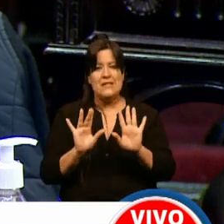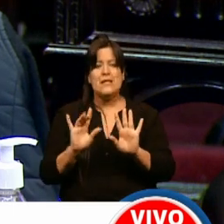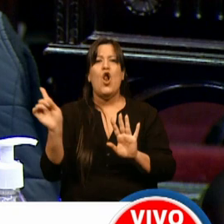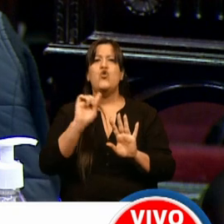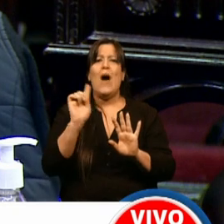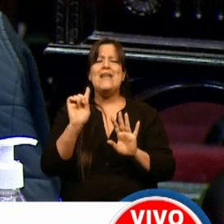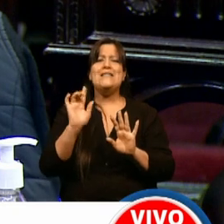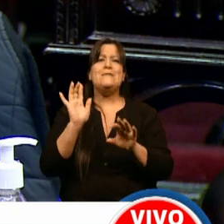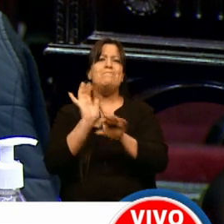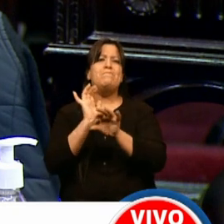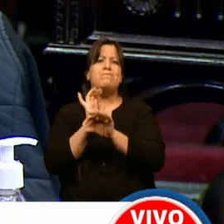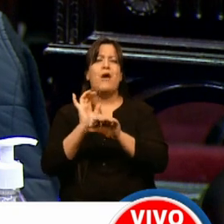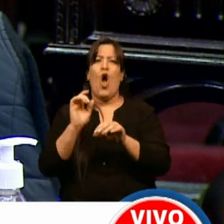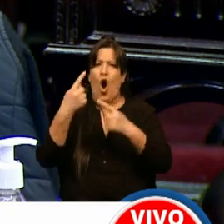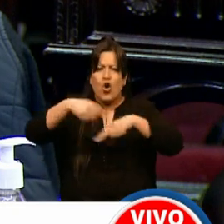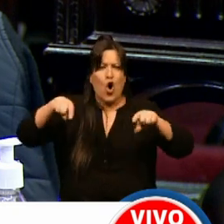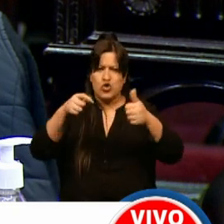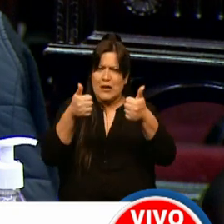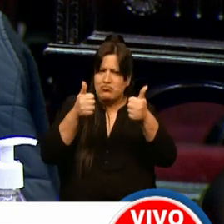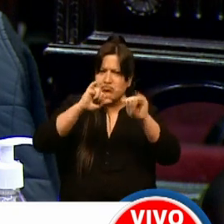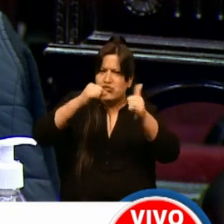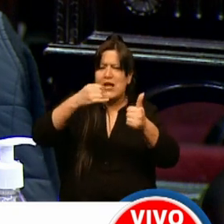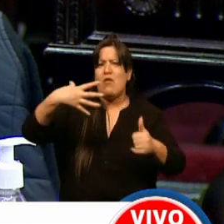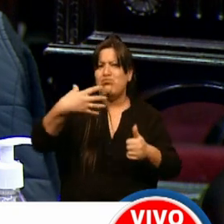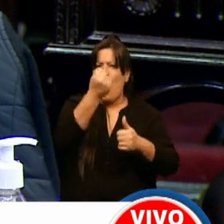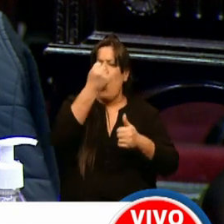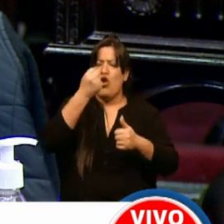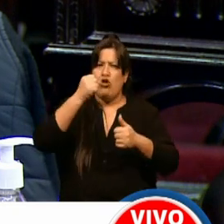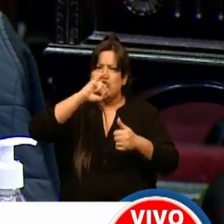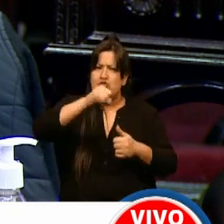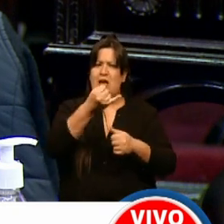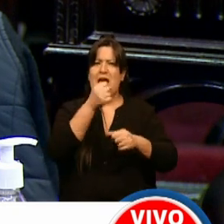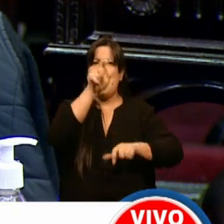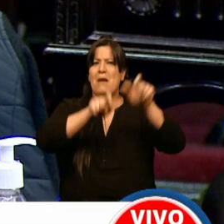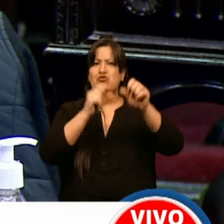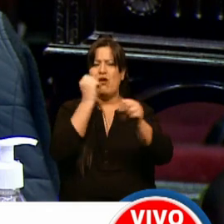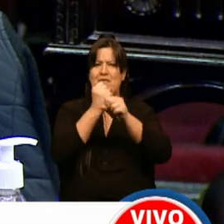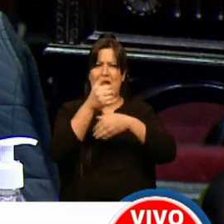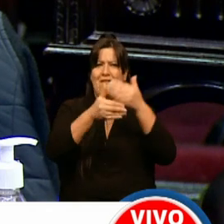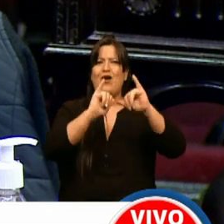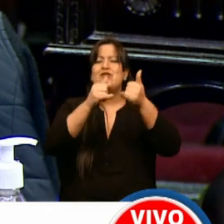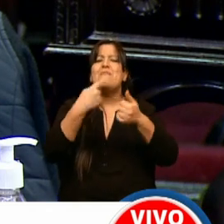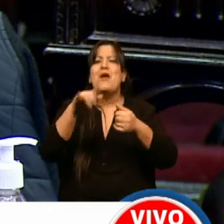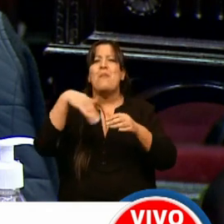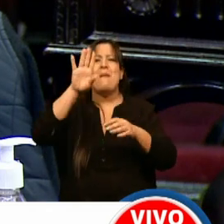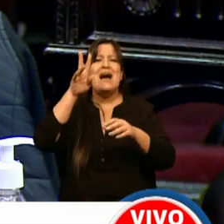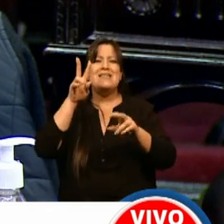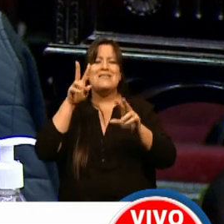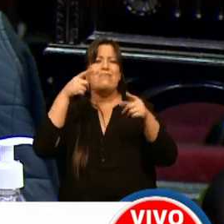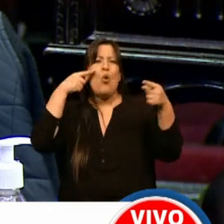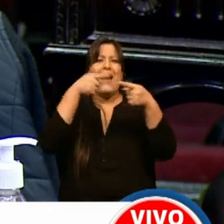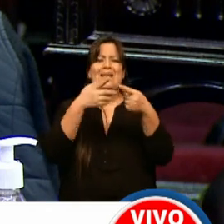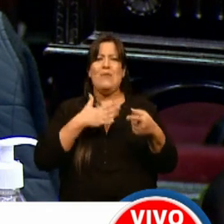de desconocer los méritos y el trabajo de estos activistas pero esta apuesta en los